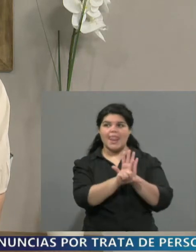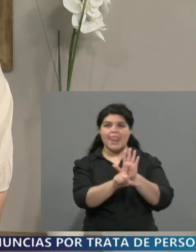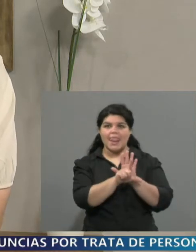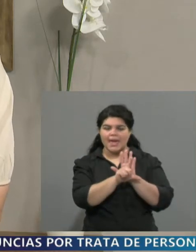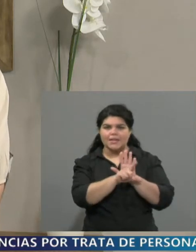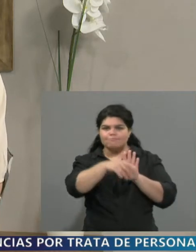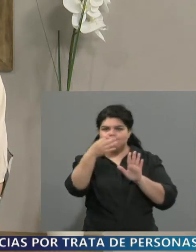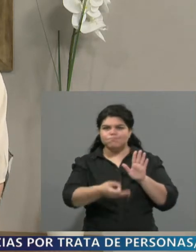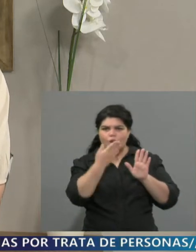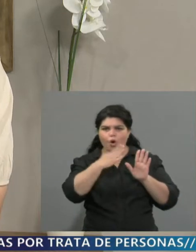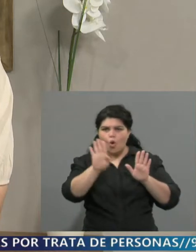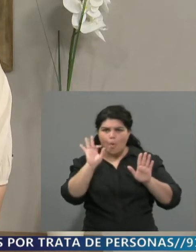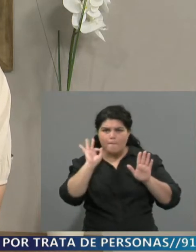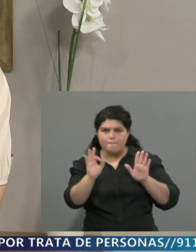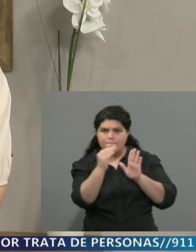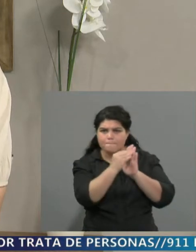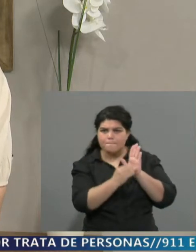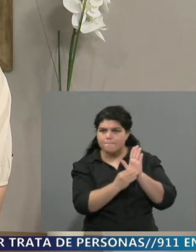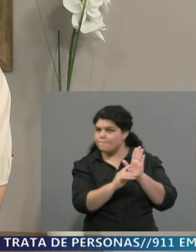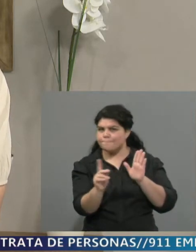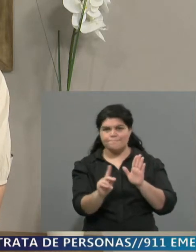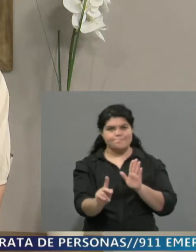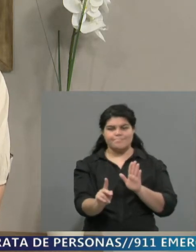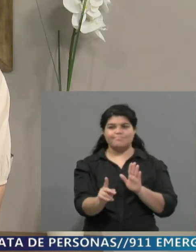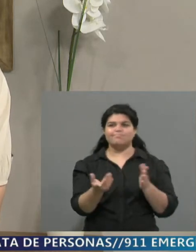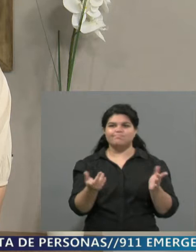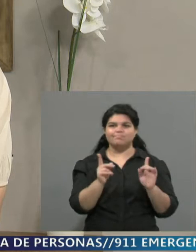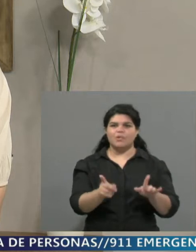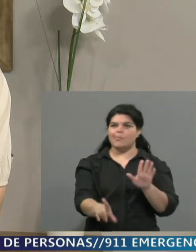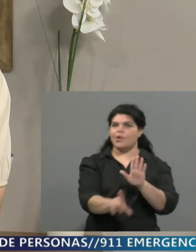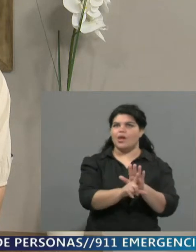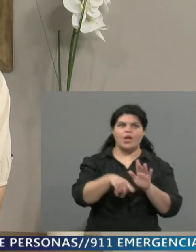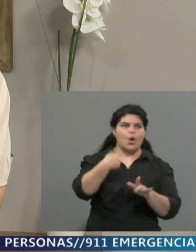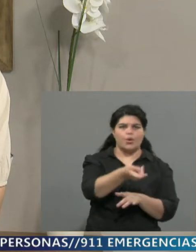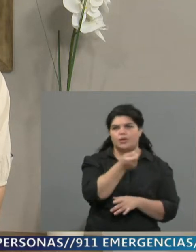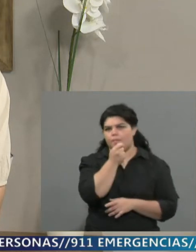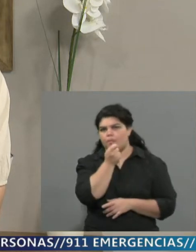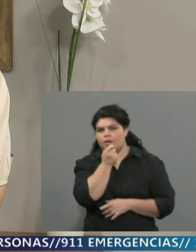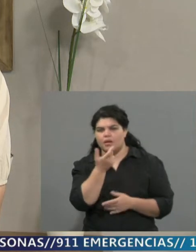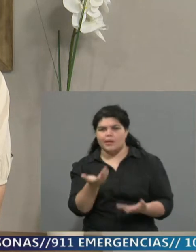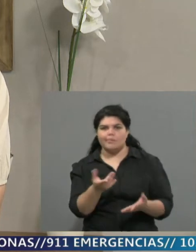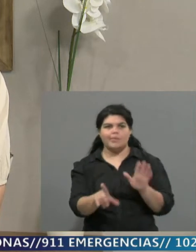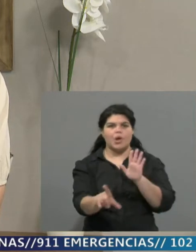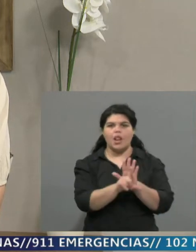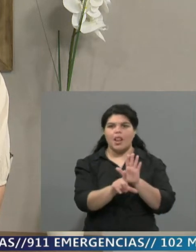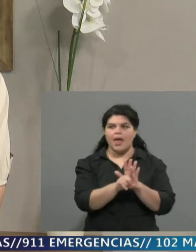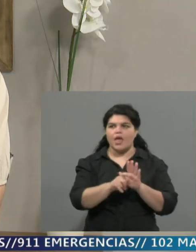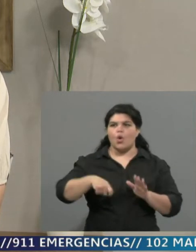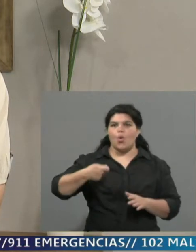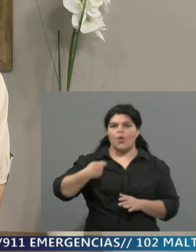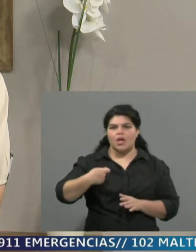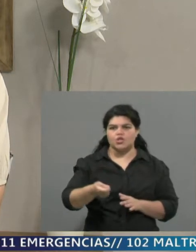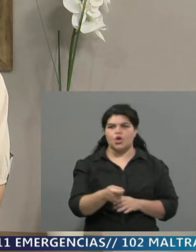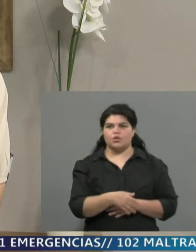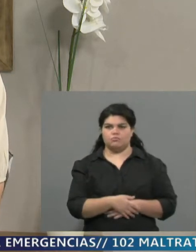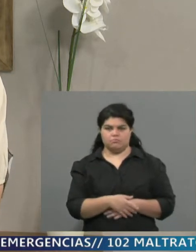diría, no sé, cuando se sancionan otras leyes, qué sé yo, vemos la ley de, no sé, de movilidad jubilatoria, hay un escándalo. Al